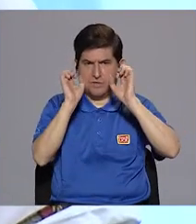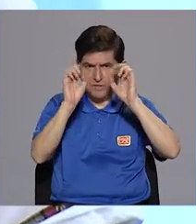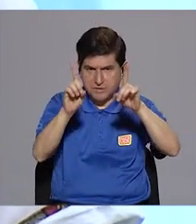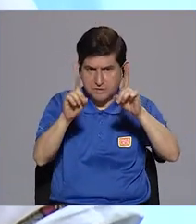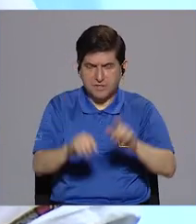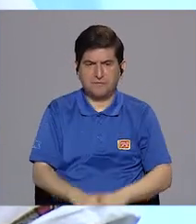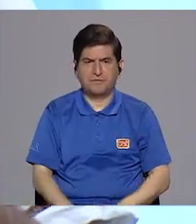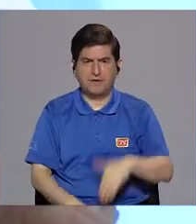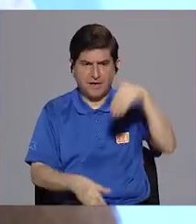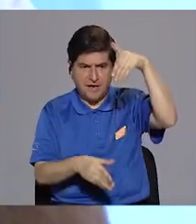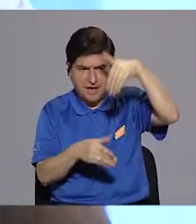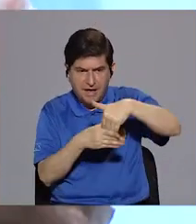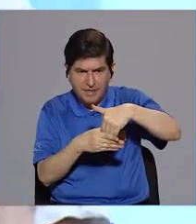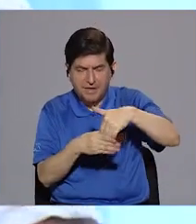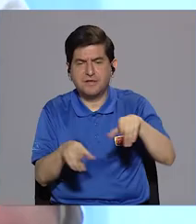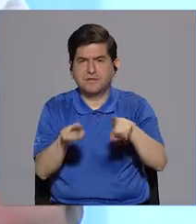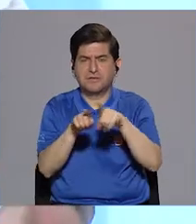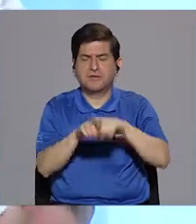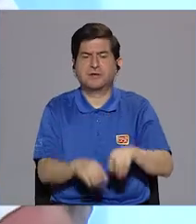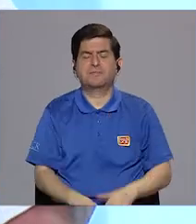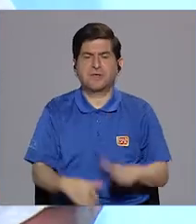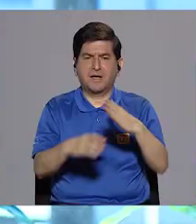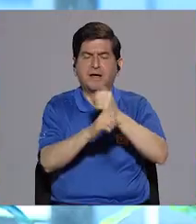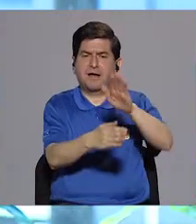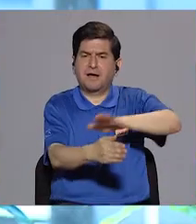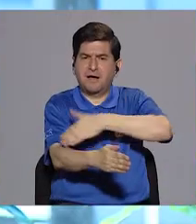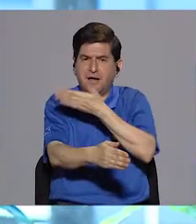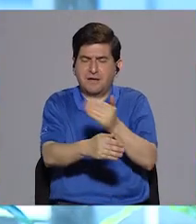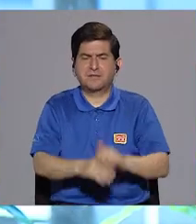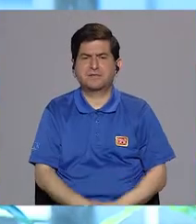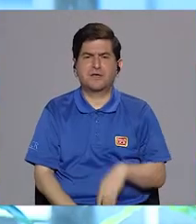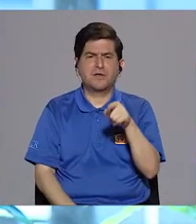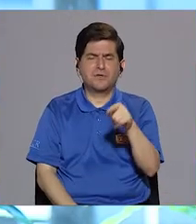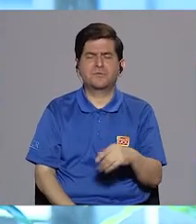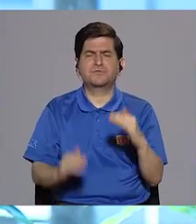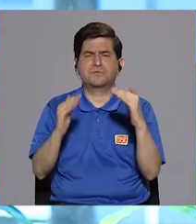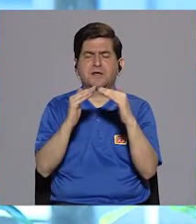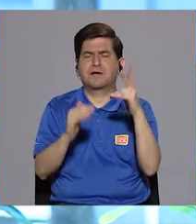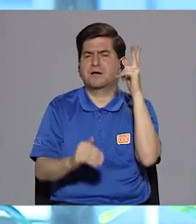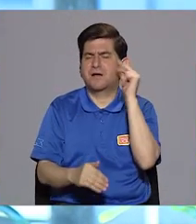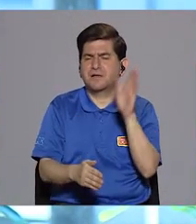educar, de lo que es, y dentro de educar, pues hacer música también, ¿no? ¿Qué